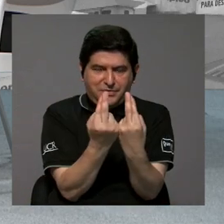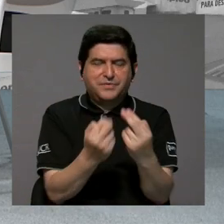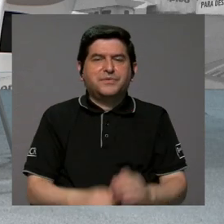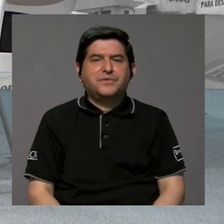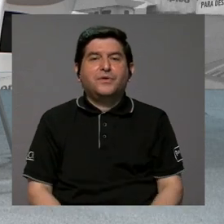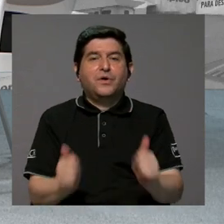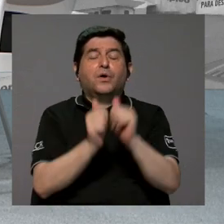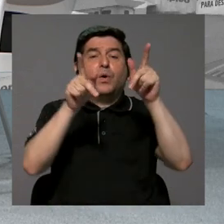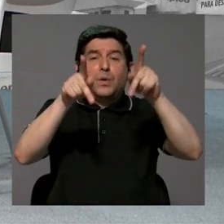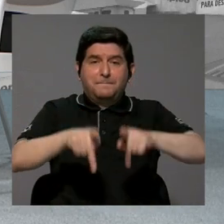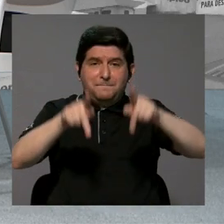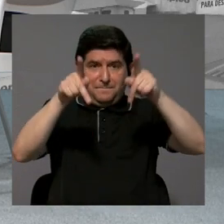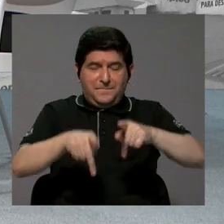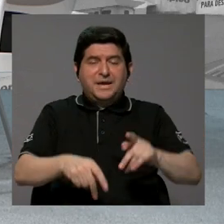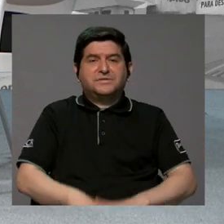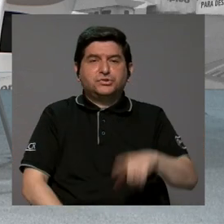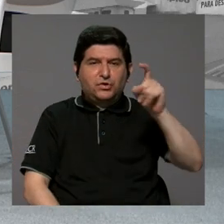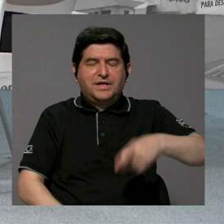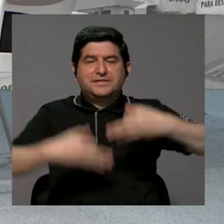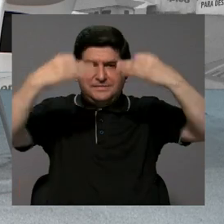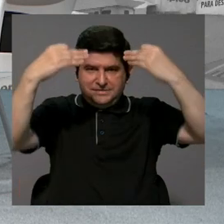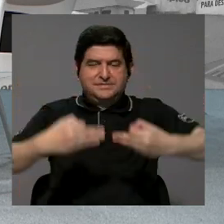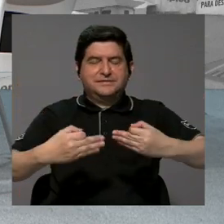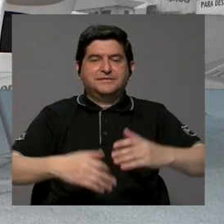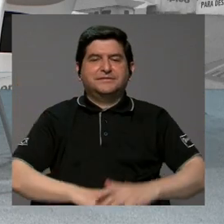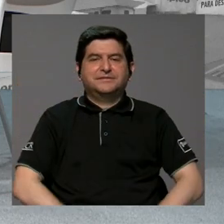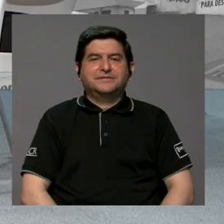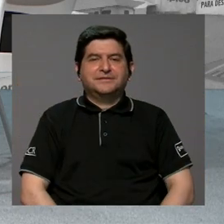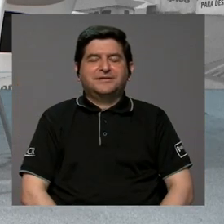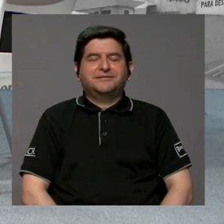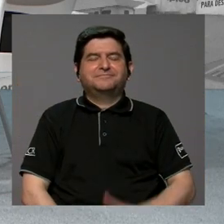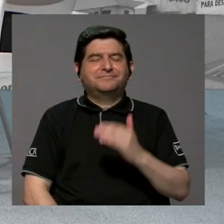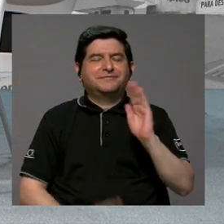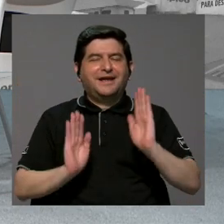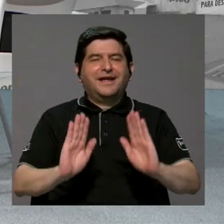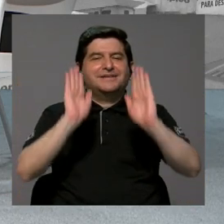con las personas que deben tomar decisiones.